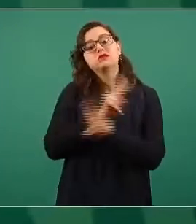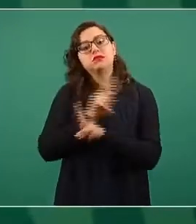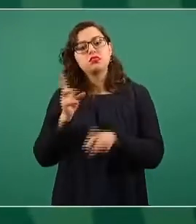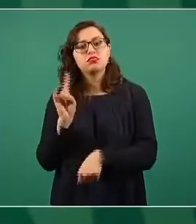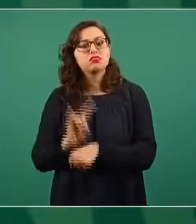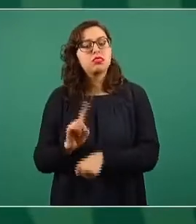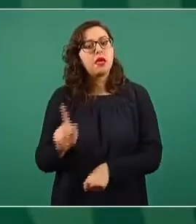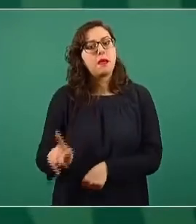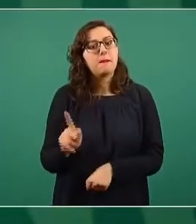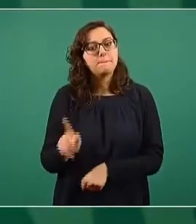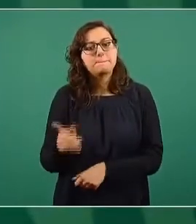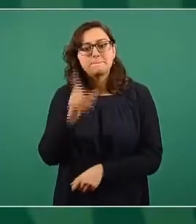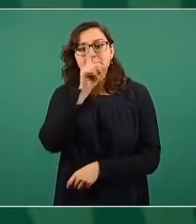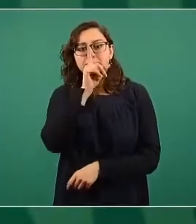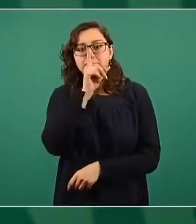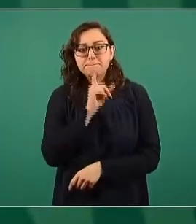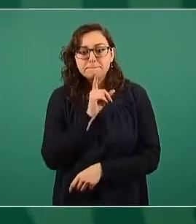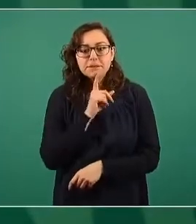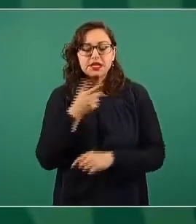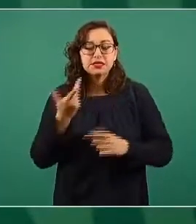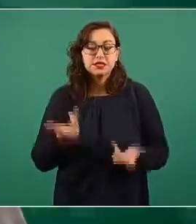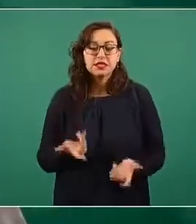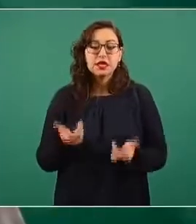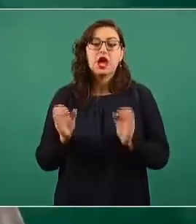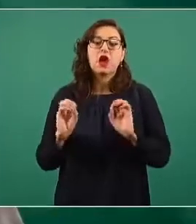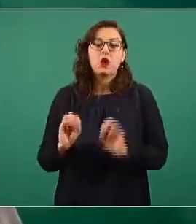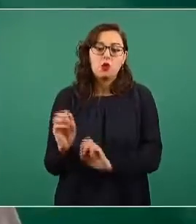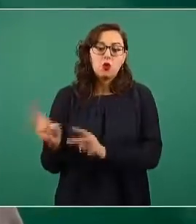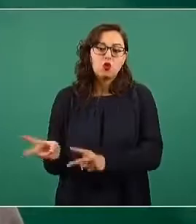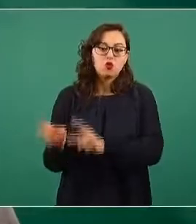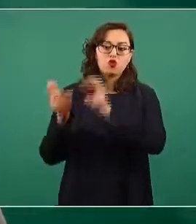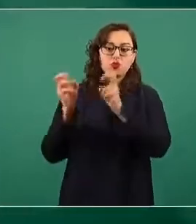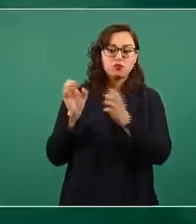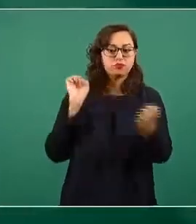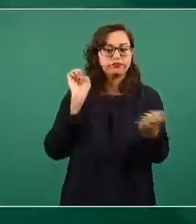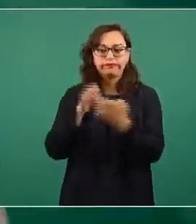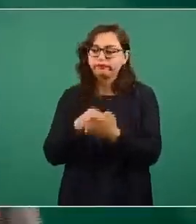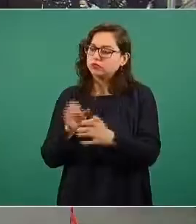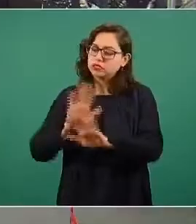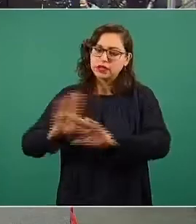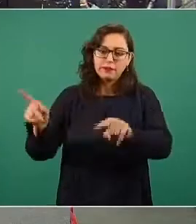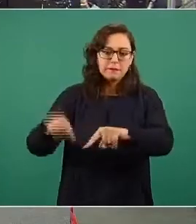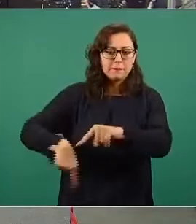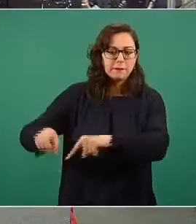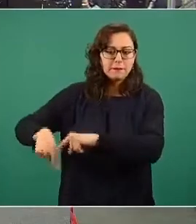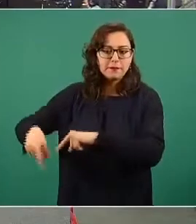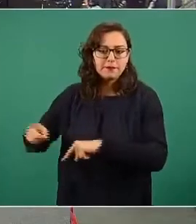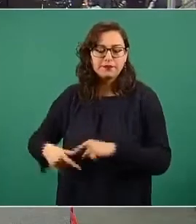consumidores, vendiendo robado o de plano engañando. Gracias.